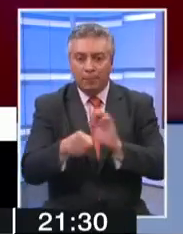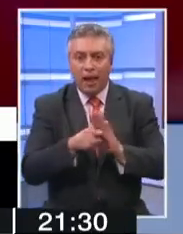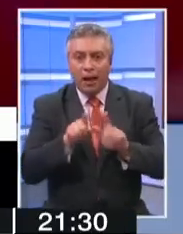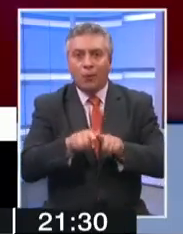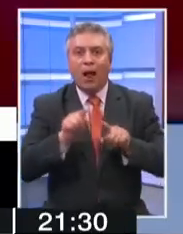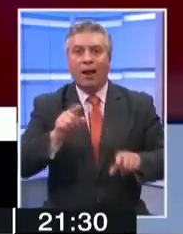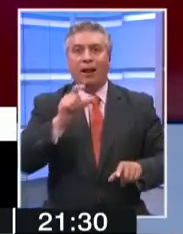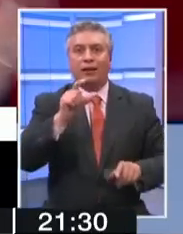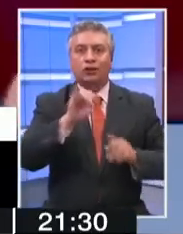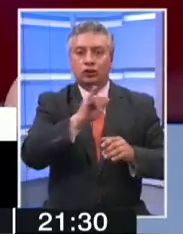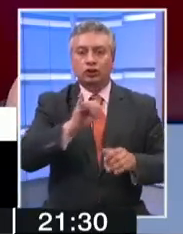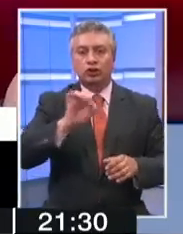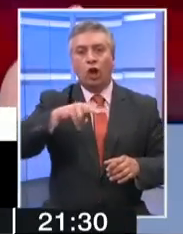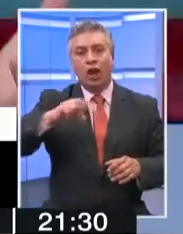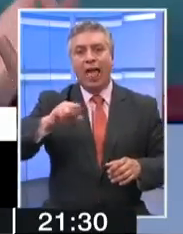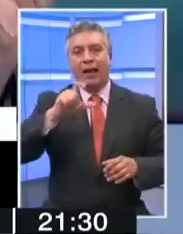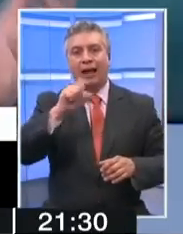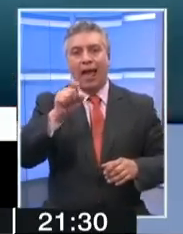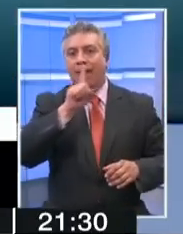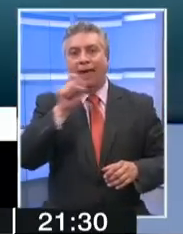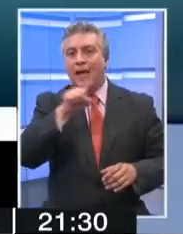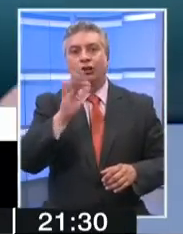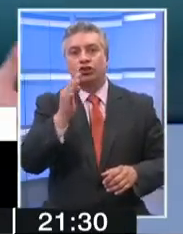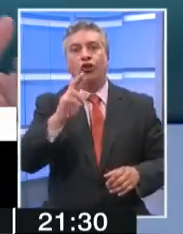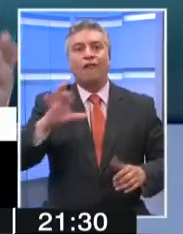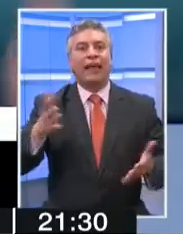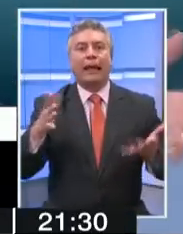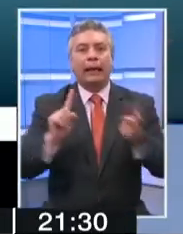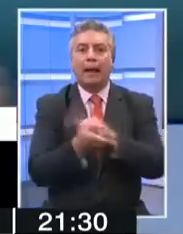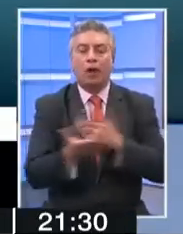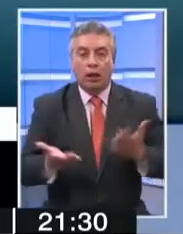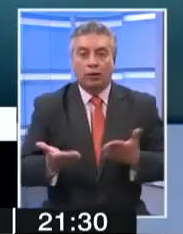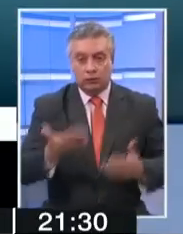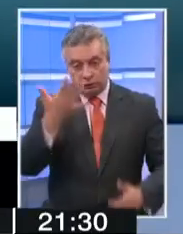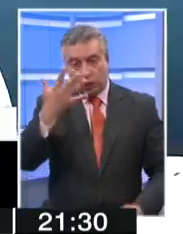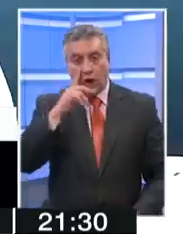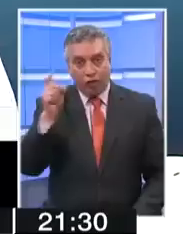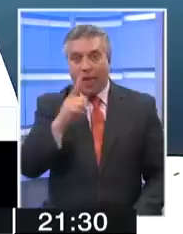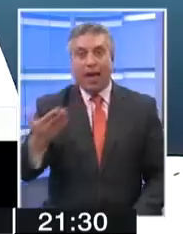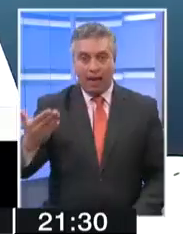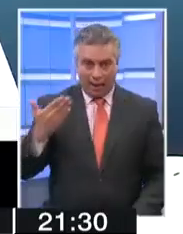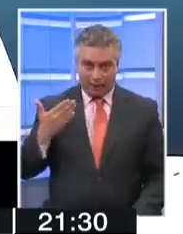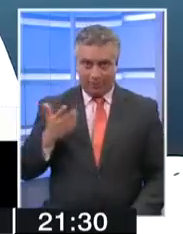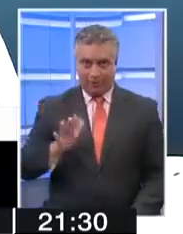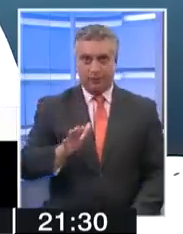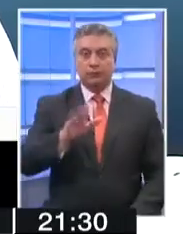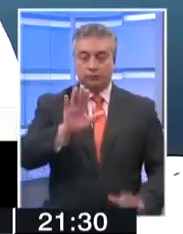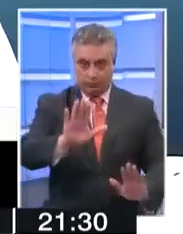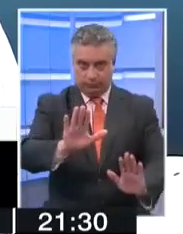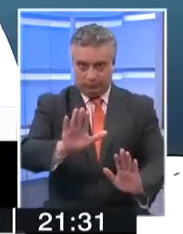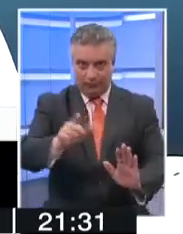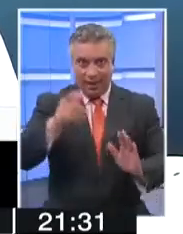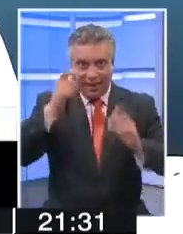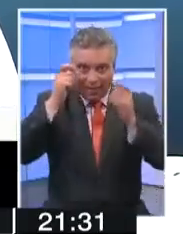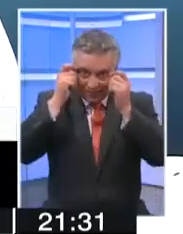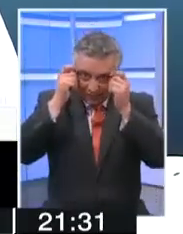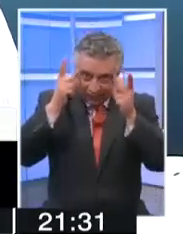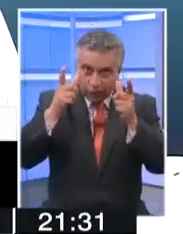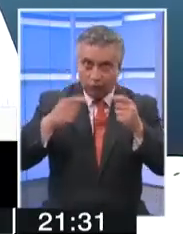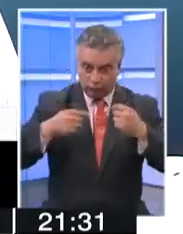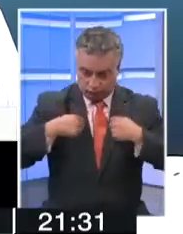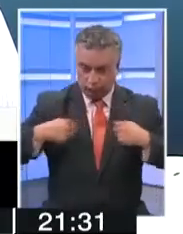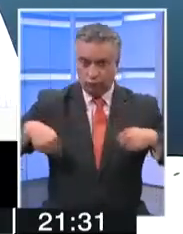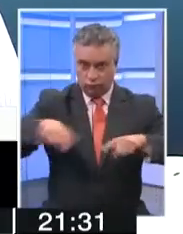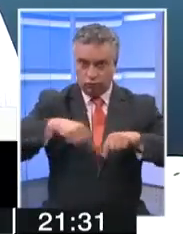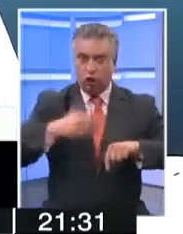catástrofe? No, para ver si es que eso hubiera sido efectivo 5 días antes. Es que la ley, si entendieran lo que estamos, y si nosotros aplicara,